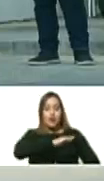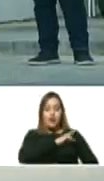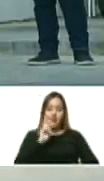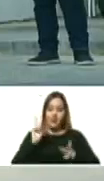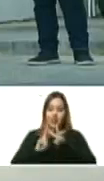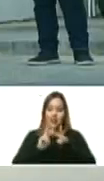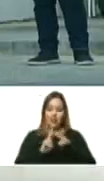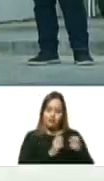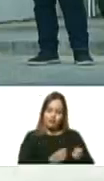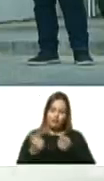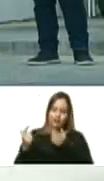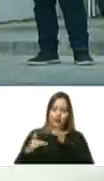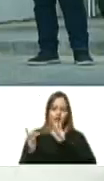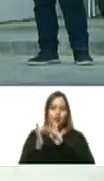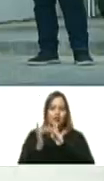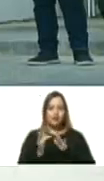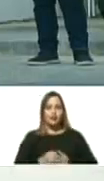Venezuela. Adelante.